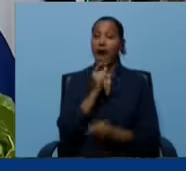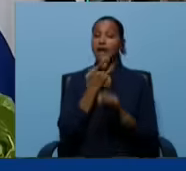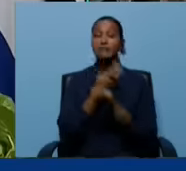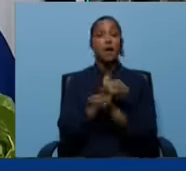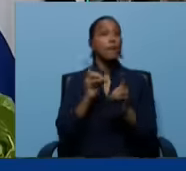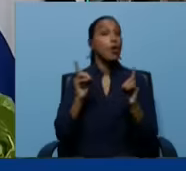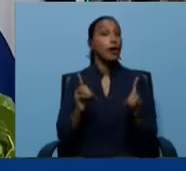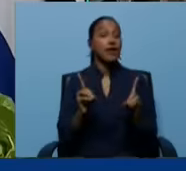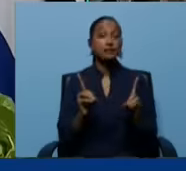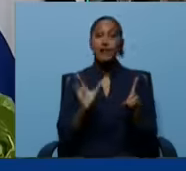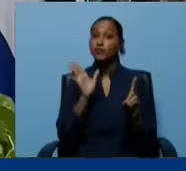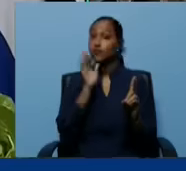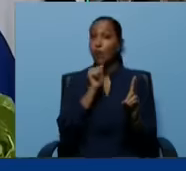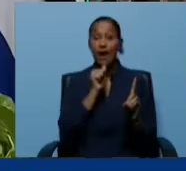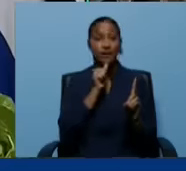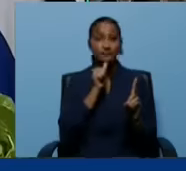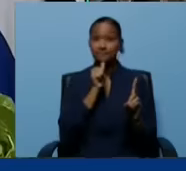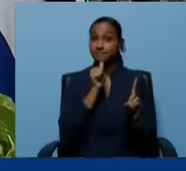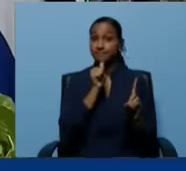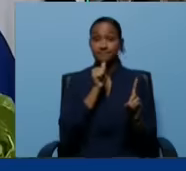tan pregonada